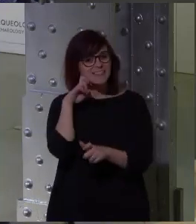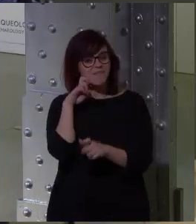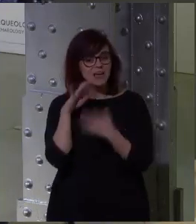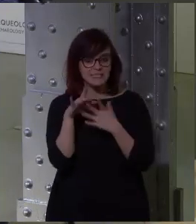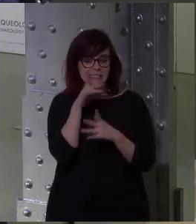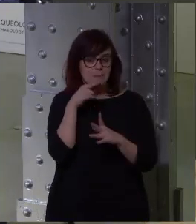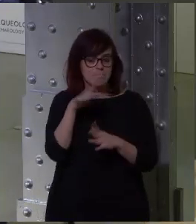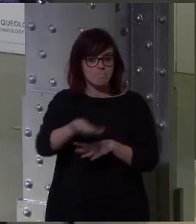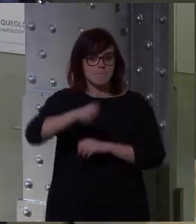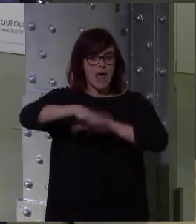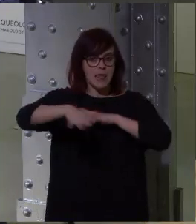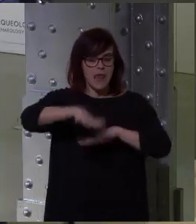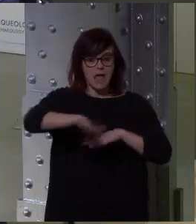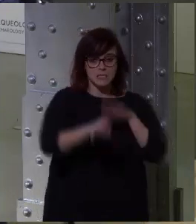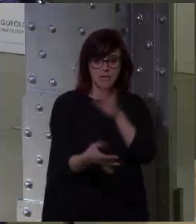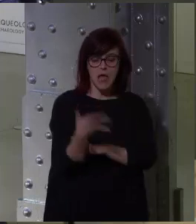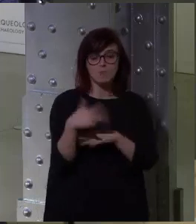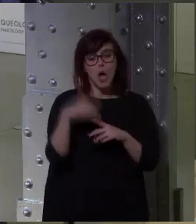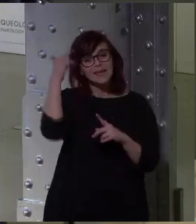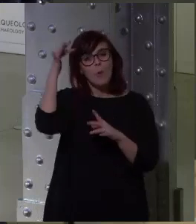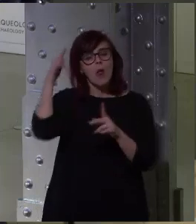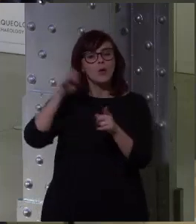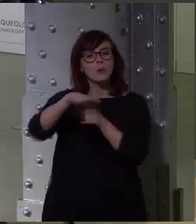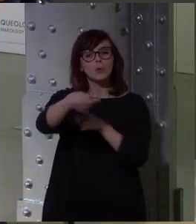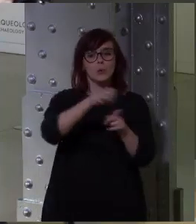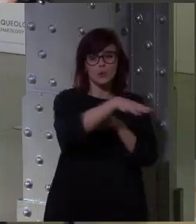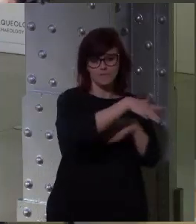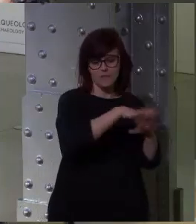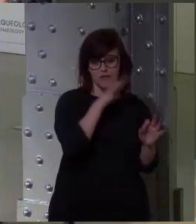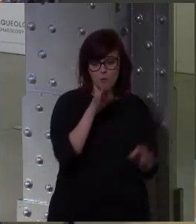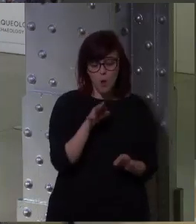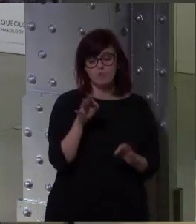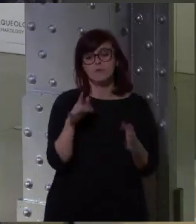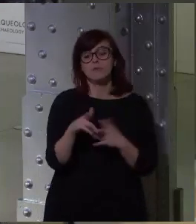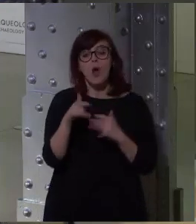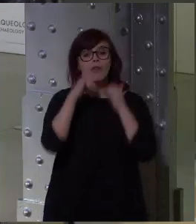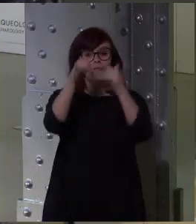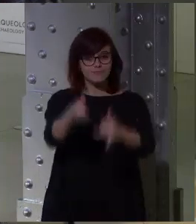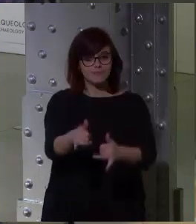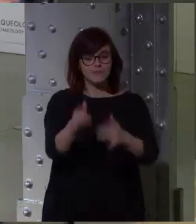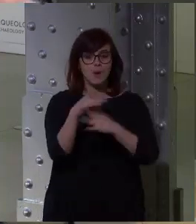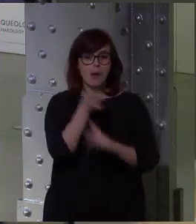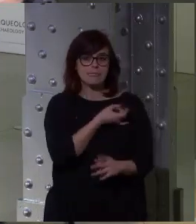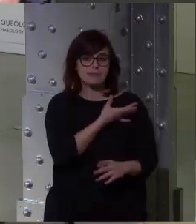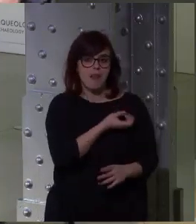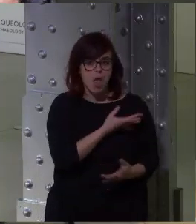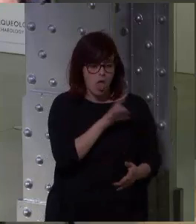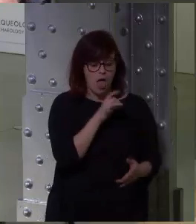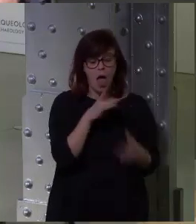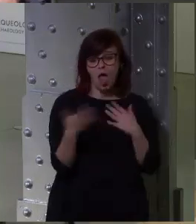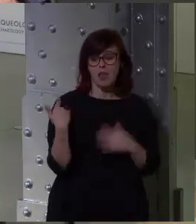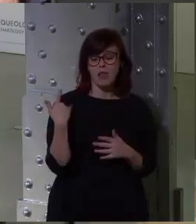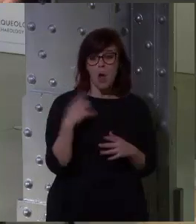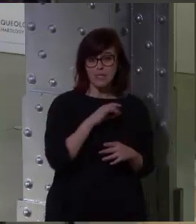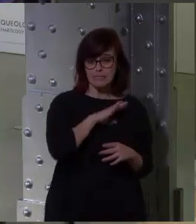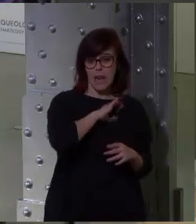marinas, realmente no creamos, inspiramos. O sea, cuando se va a un sitio, pues se va a Chile. Ahora hemos salido